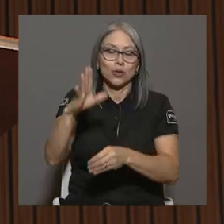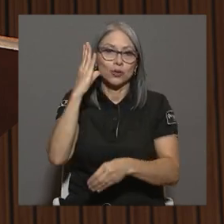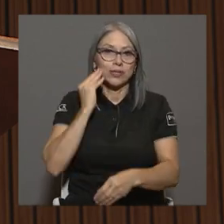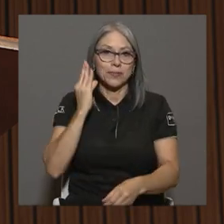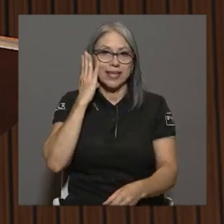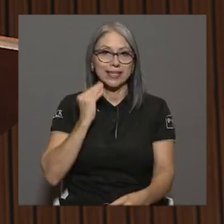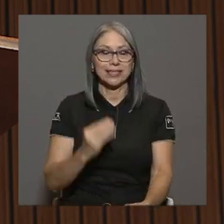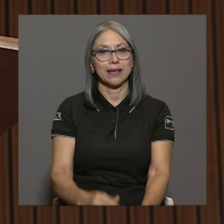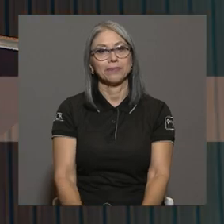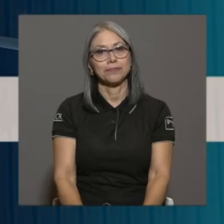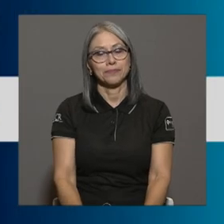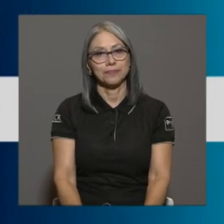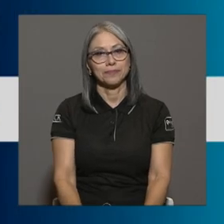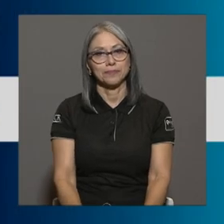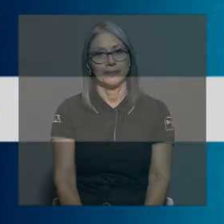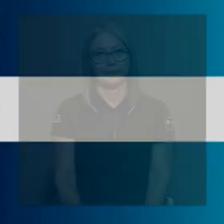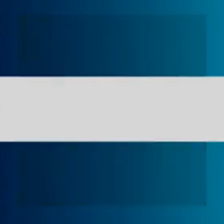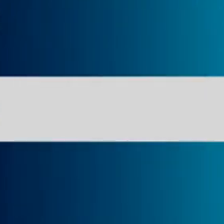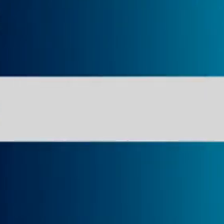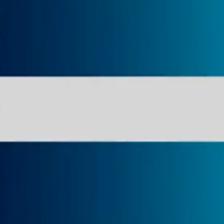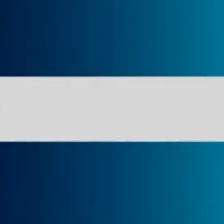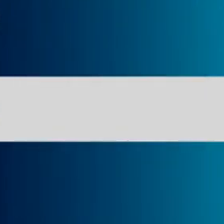experiencia.